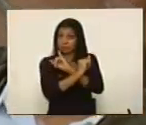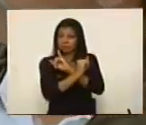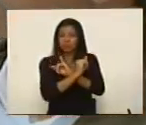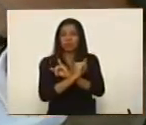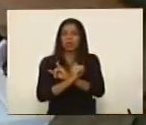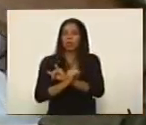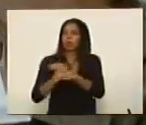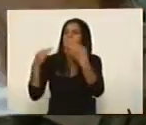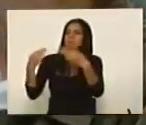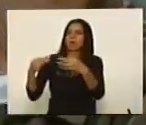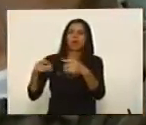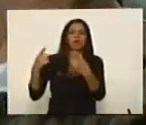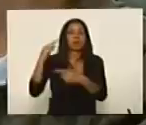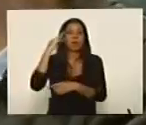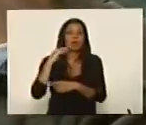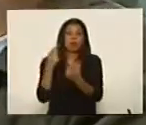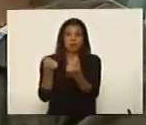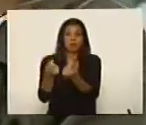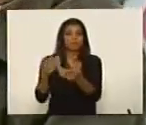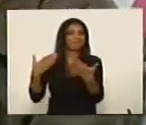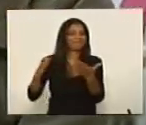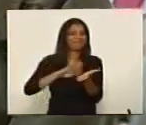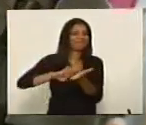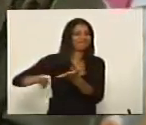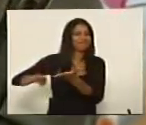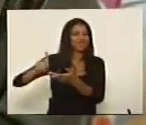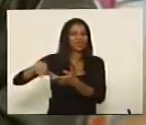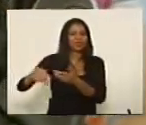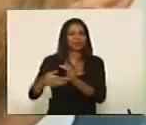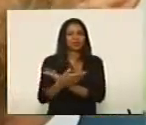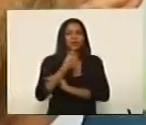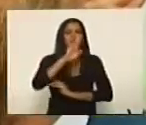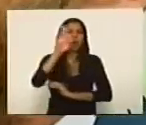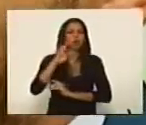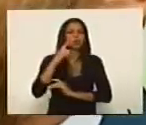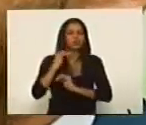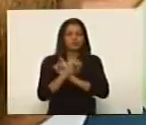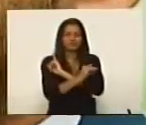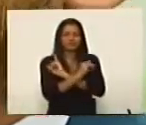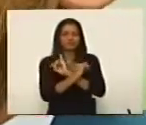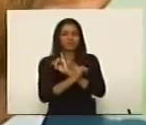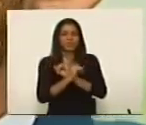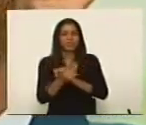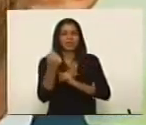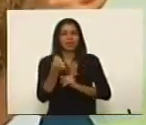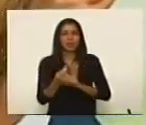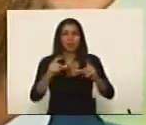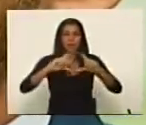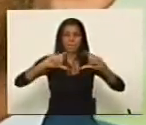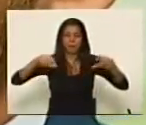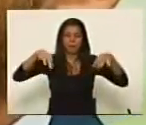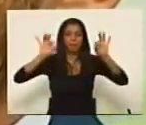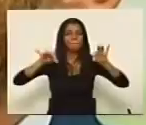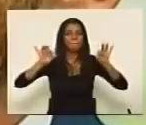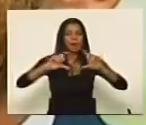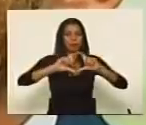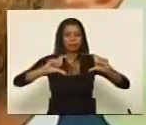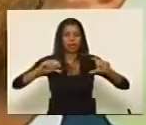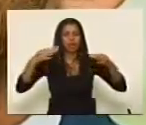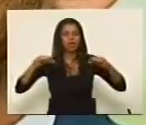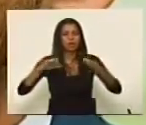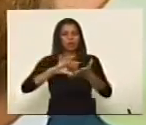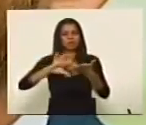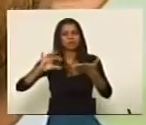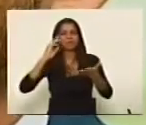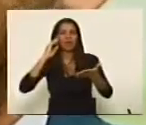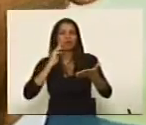economía tradicional, el valor se lo da la usabilidad. Y hoy el white paper, el papel blanco, la hoja de ruta que trazó el presidente Nicolás